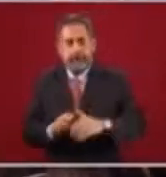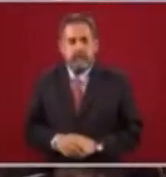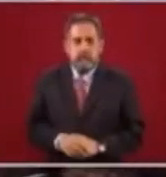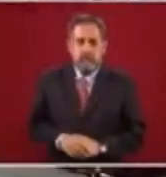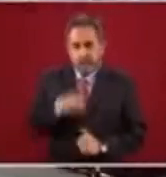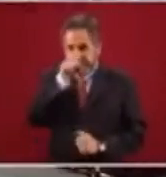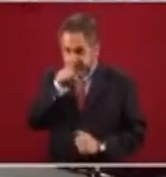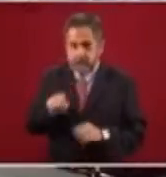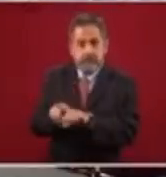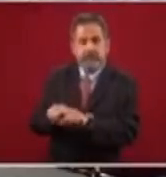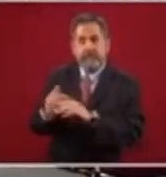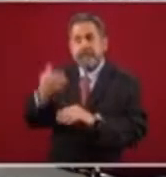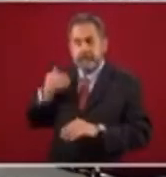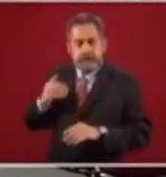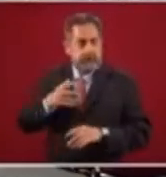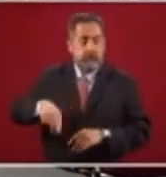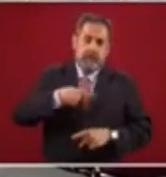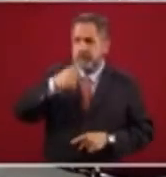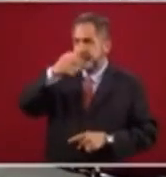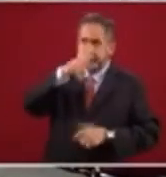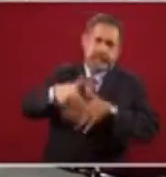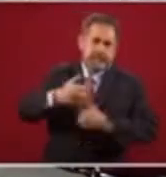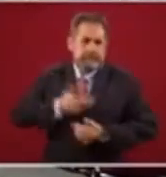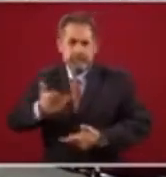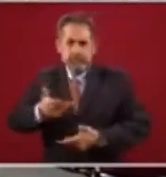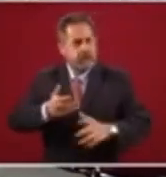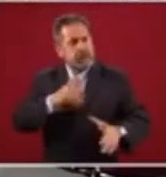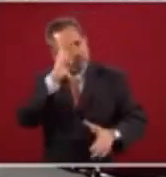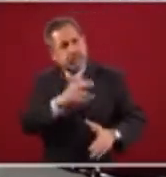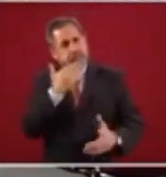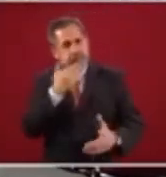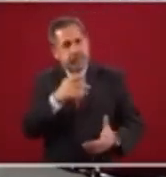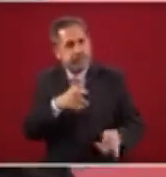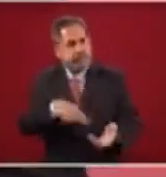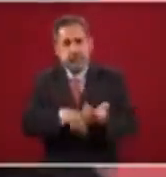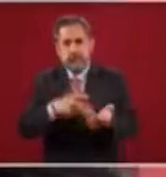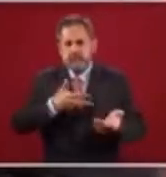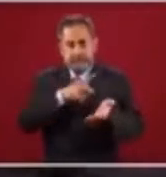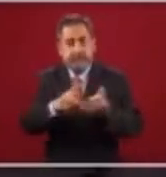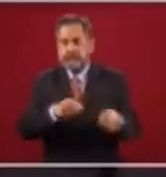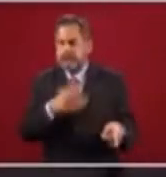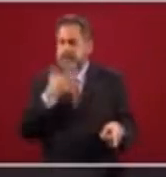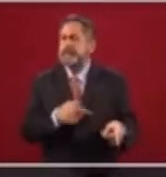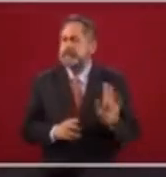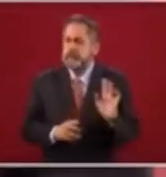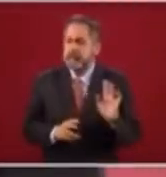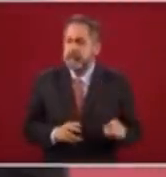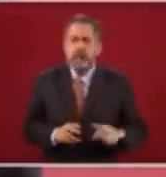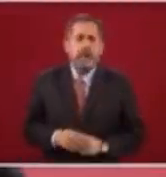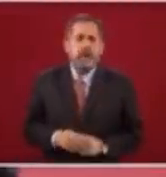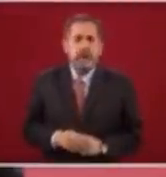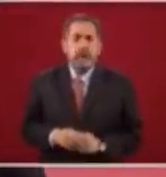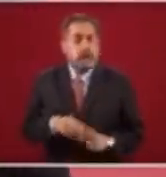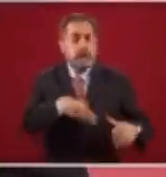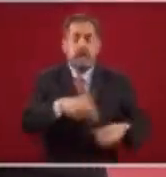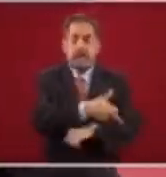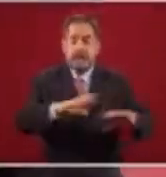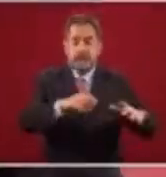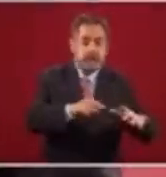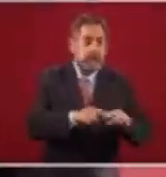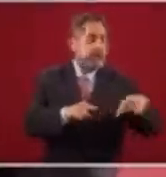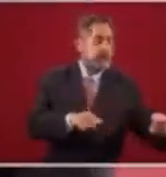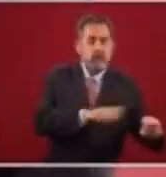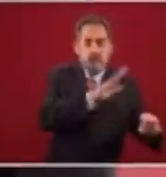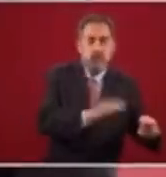Antes que nada, nuestro respeto a todos los que se manifiestan. Es el segundo derecho. Más cuando se trata de familiares